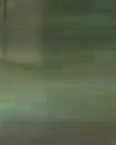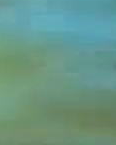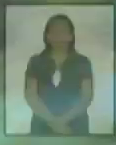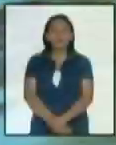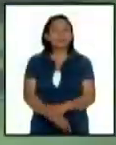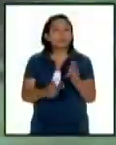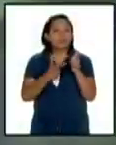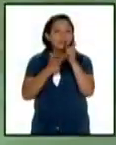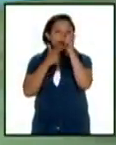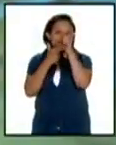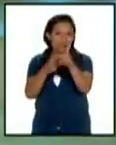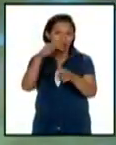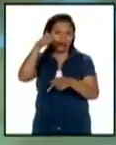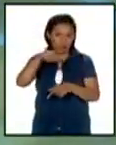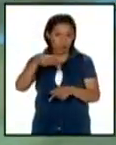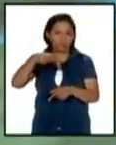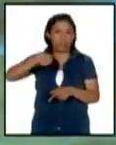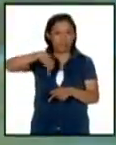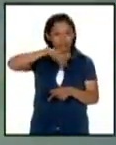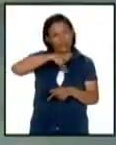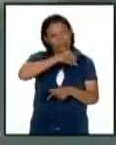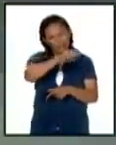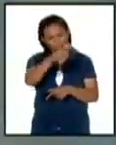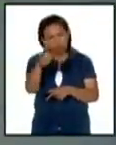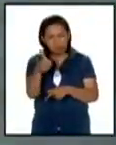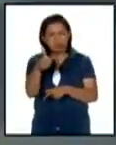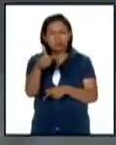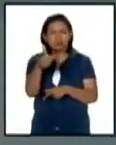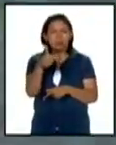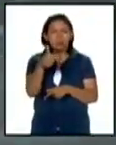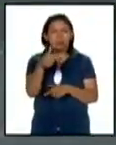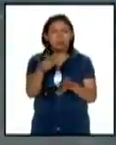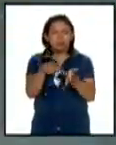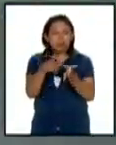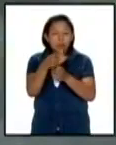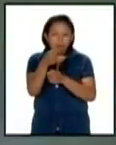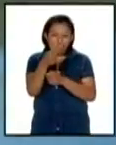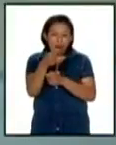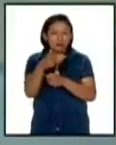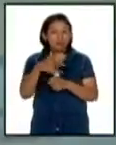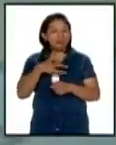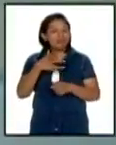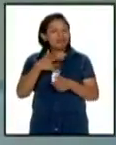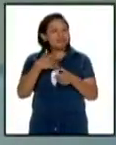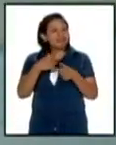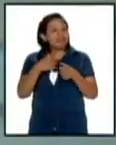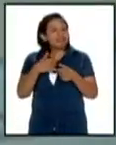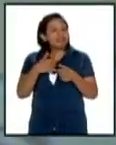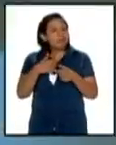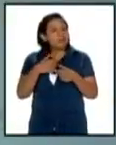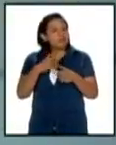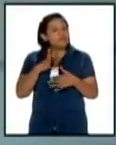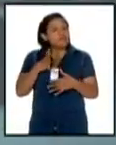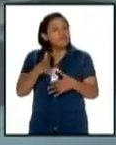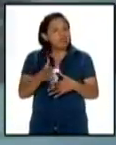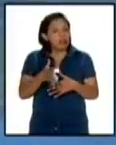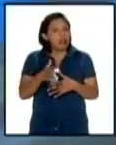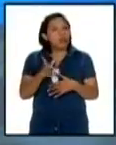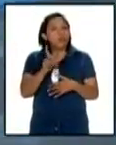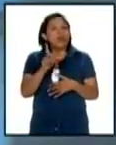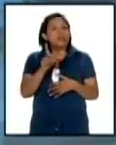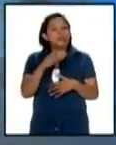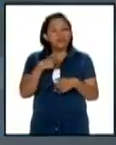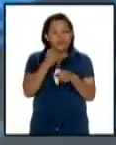Bueno, seguimos adelante aquí en Nosotros los Otros. Pocas veces tengo la satisfacción de que uno de mis reportajes tenga un final